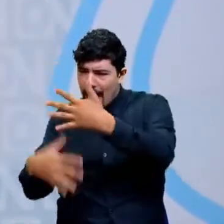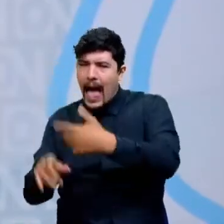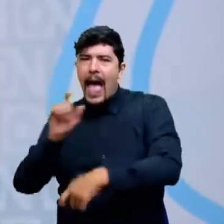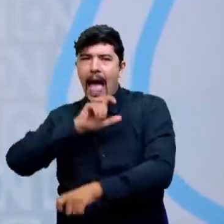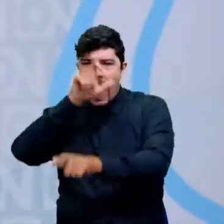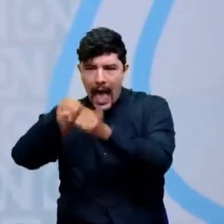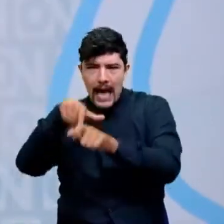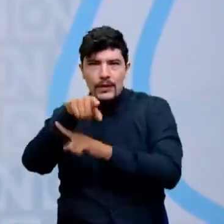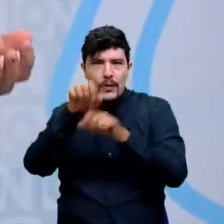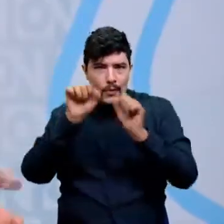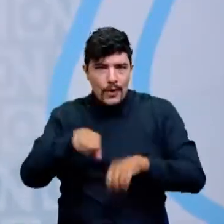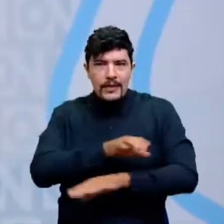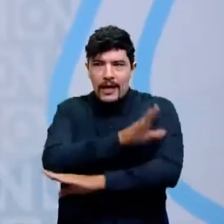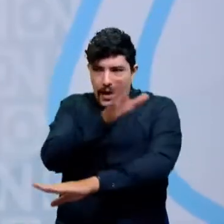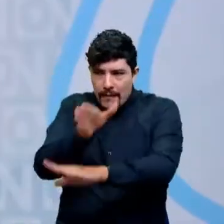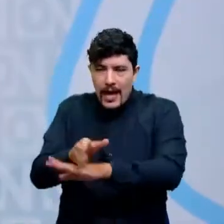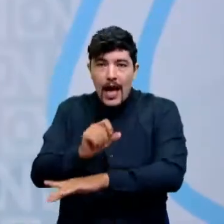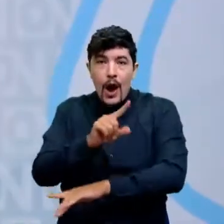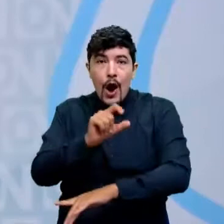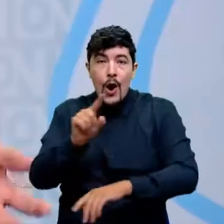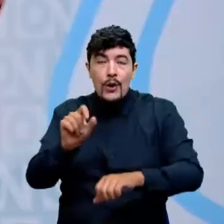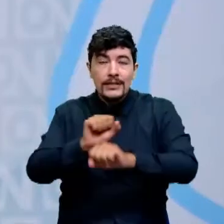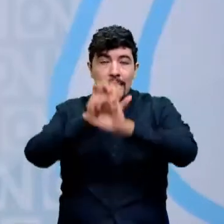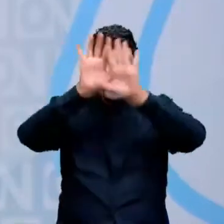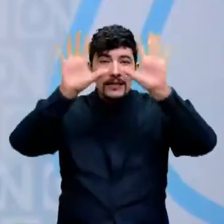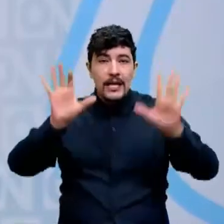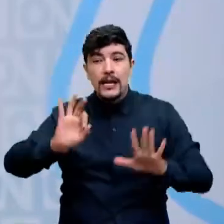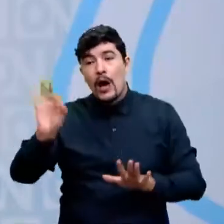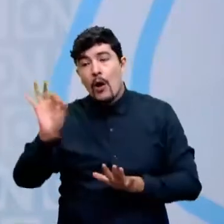procedimiento para que puedan asistir a las 11 de la mañana